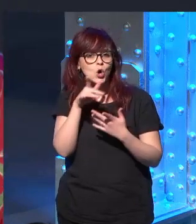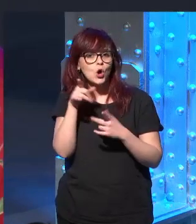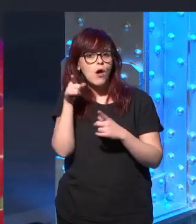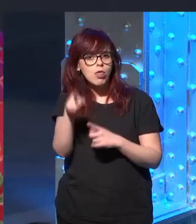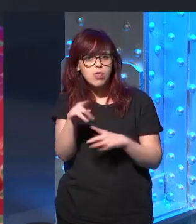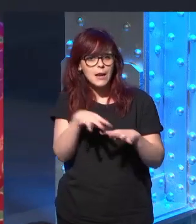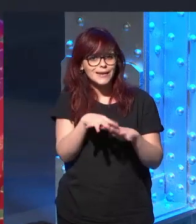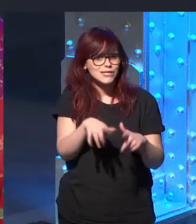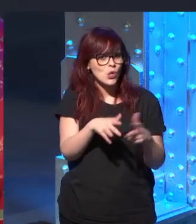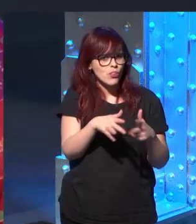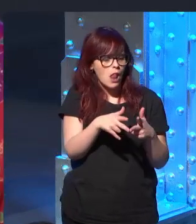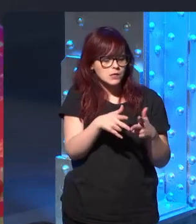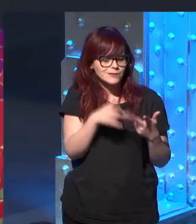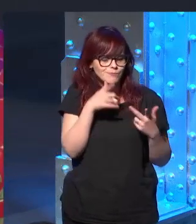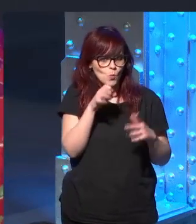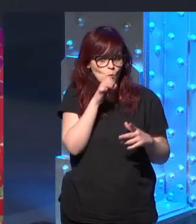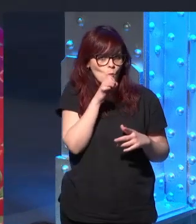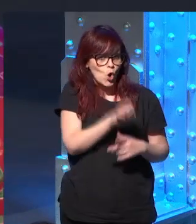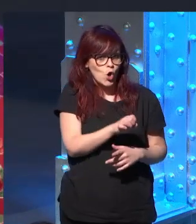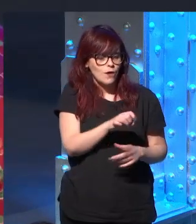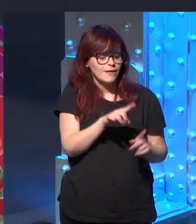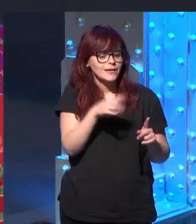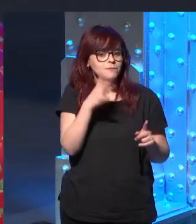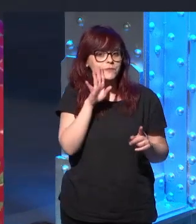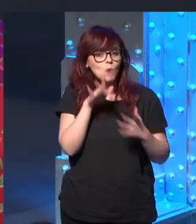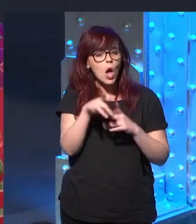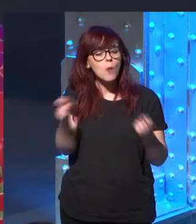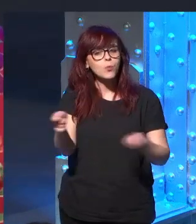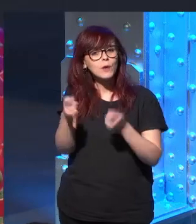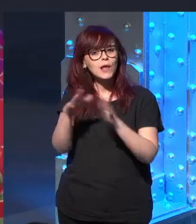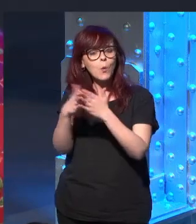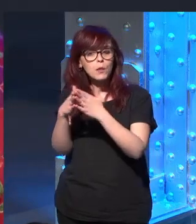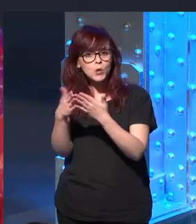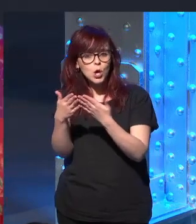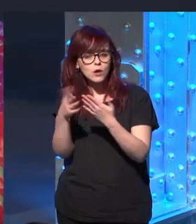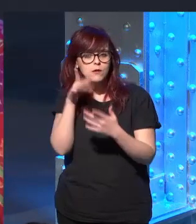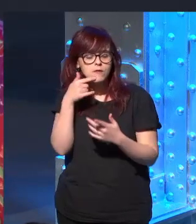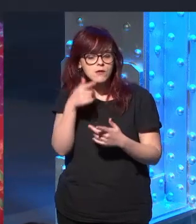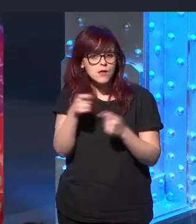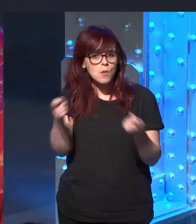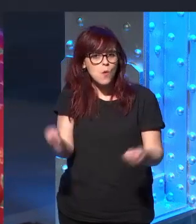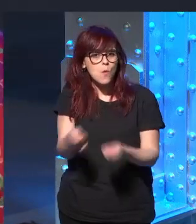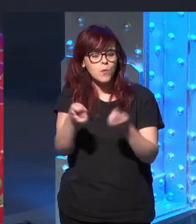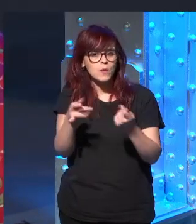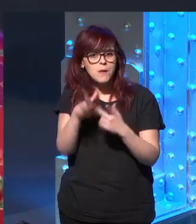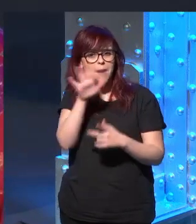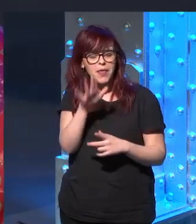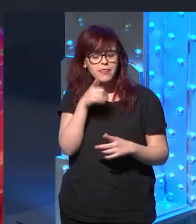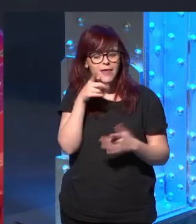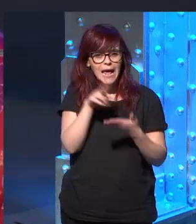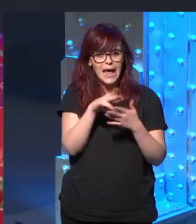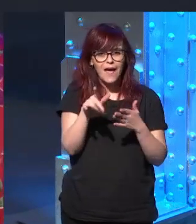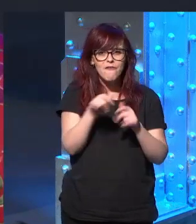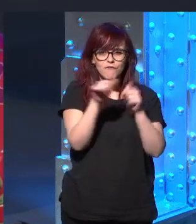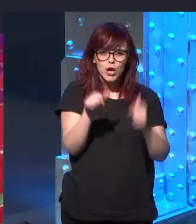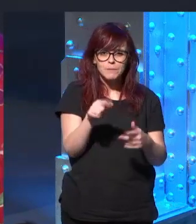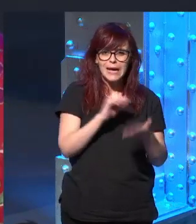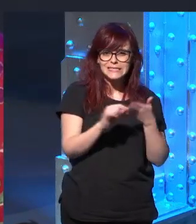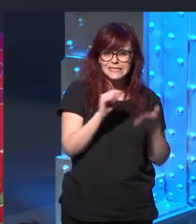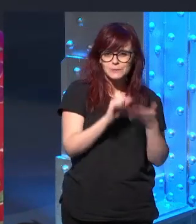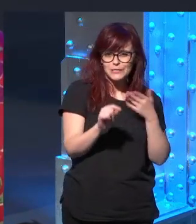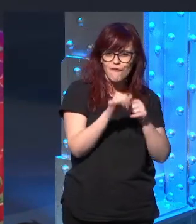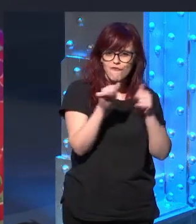redes sociales. Está en Facebook. Cree más que yo en las redes sociales. Pongo ese ejemplo, ¿no? Si yo pienso en nueva literatura, puedo pensar en el